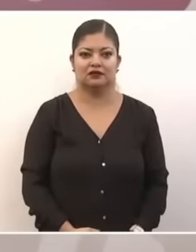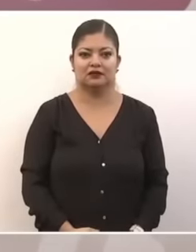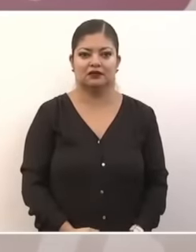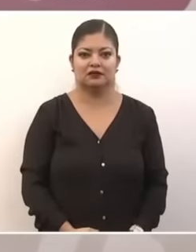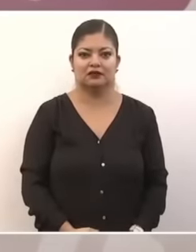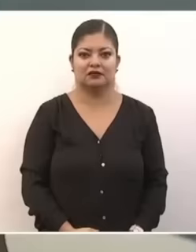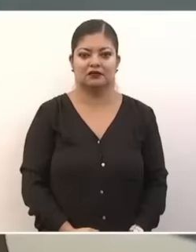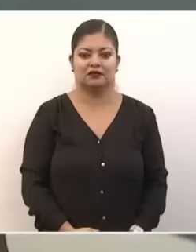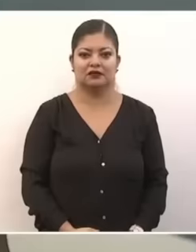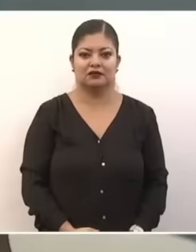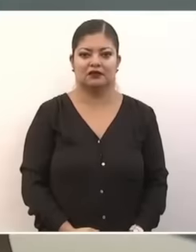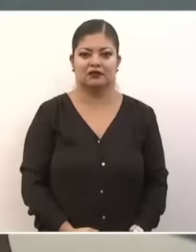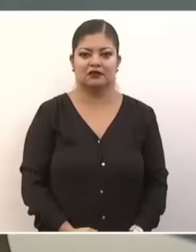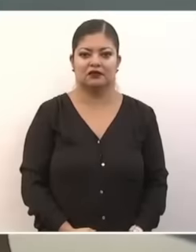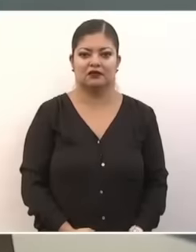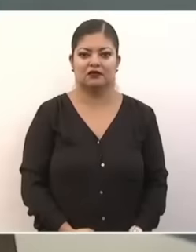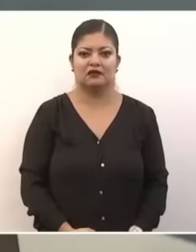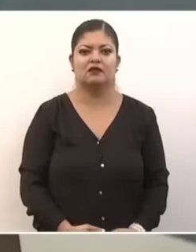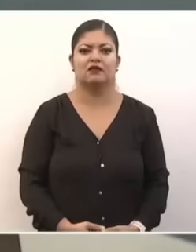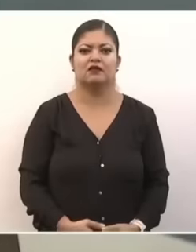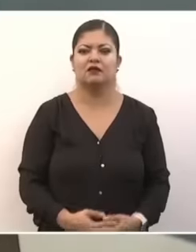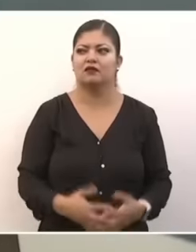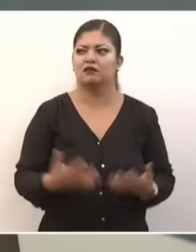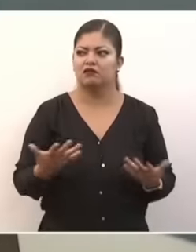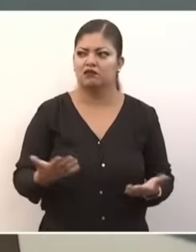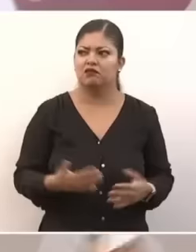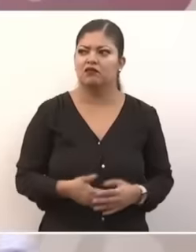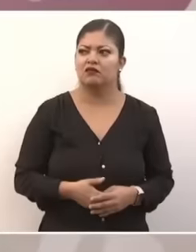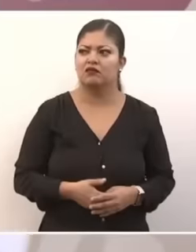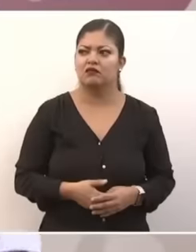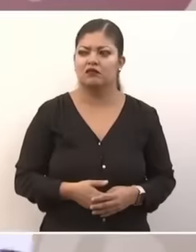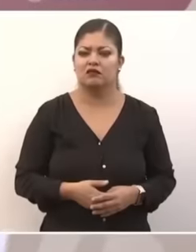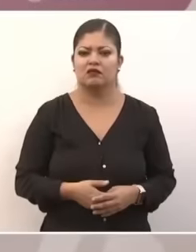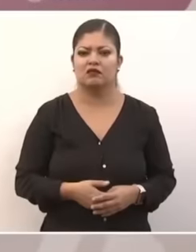Es que vamos a